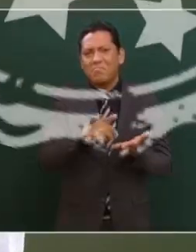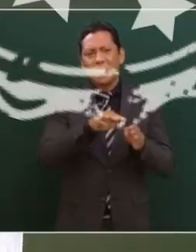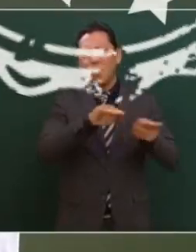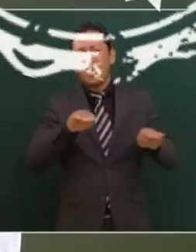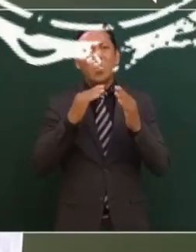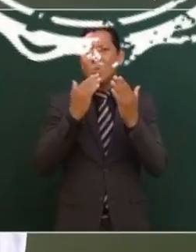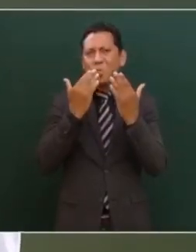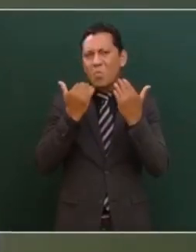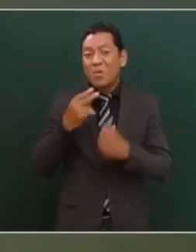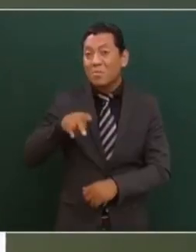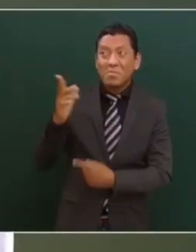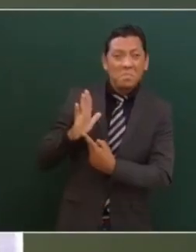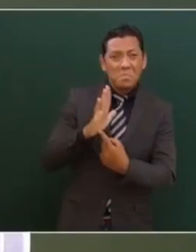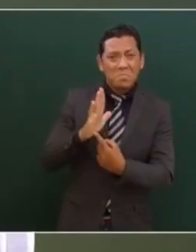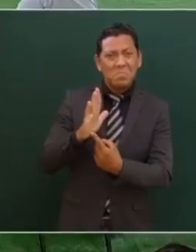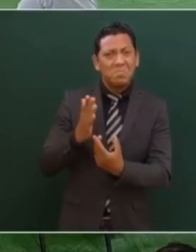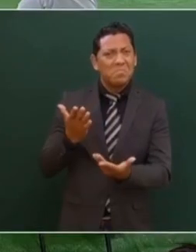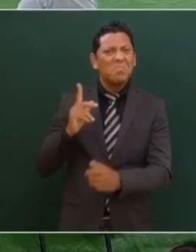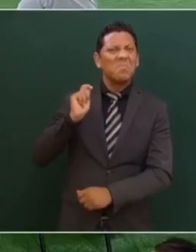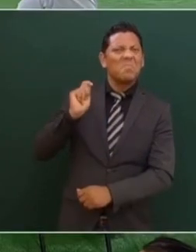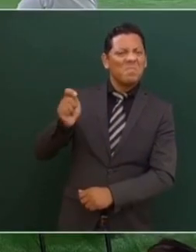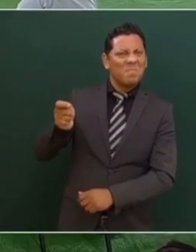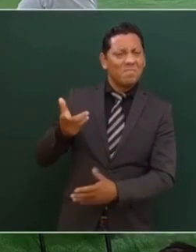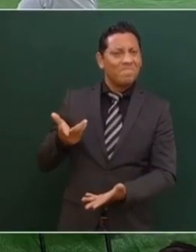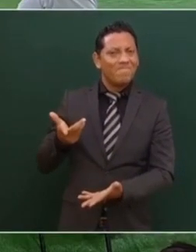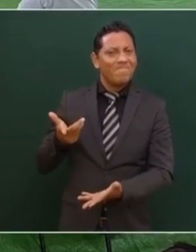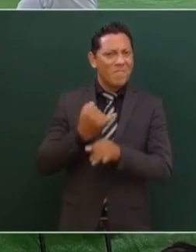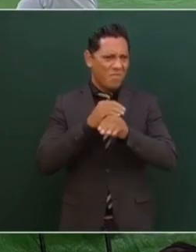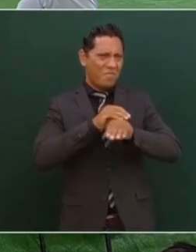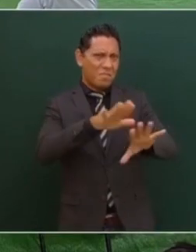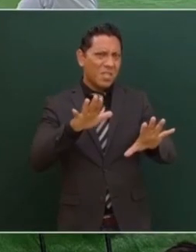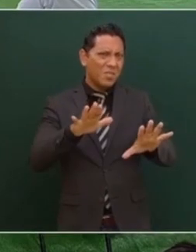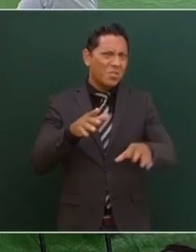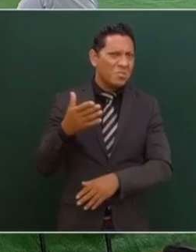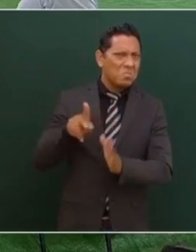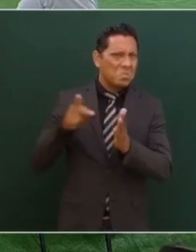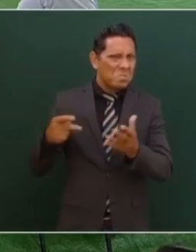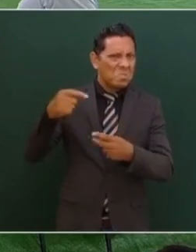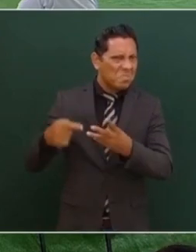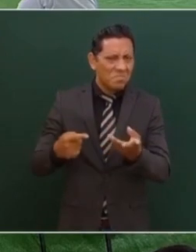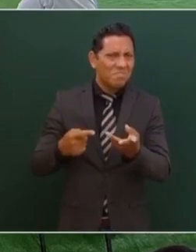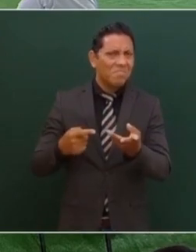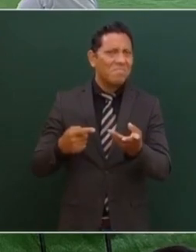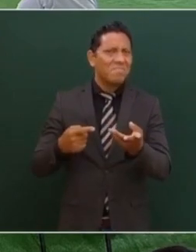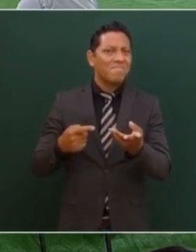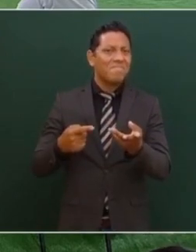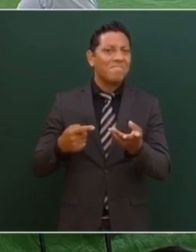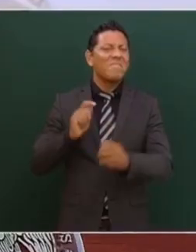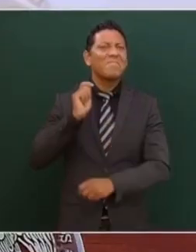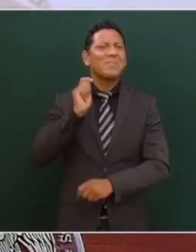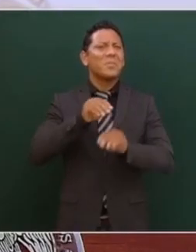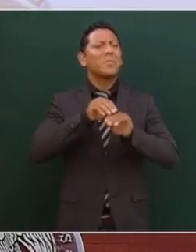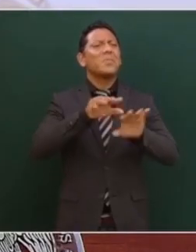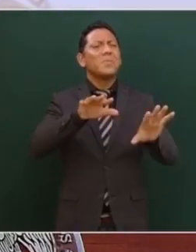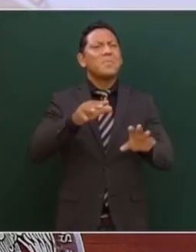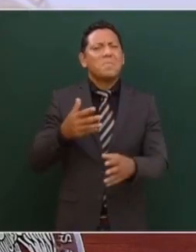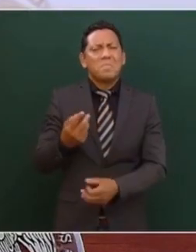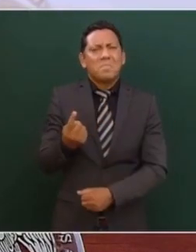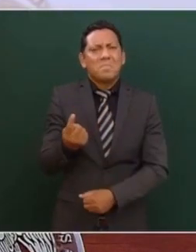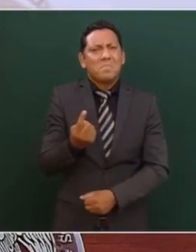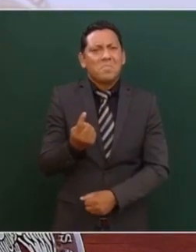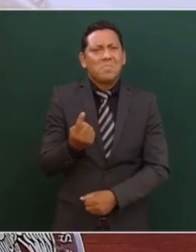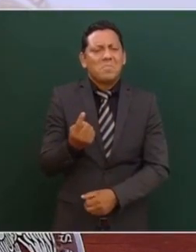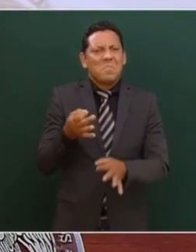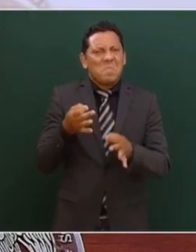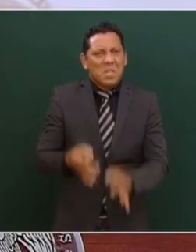inequitativo. Lo que se demuestra es una prensa, o el predominio de una prensa tendenciosa,